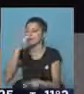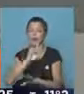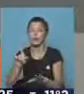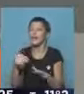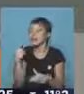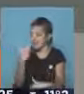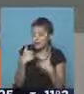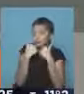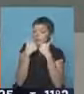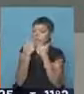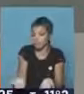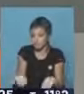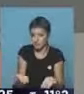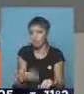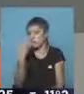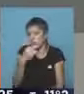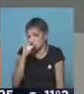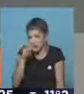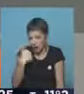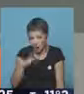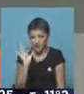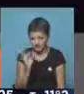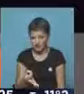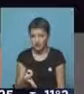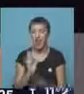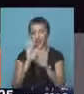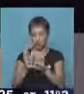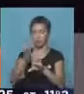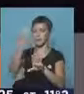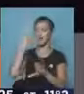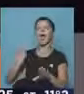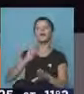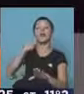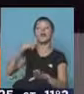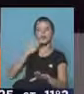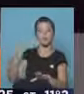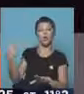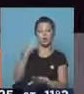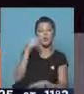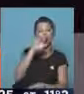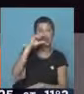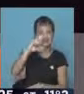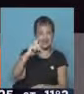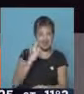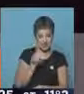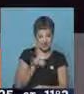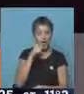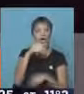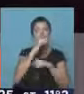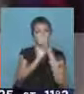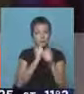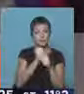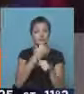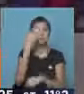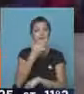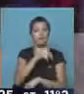y es muy probable que no lo sepamos. Ahora, el ataque de 2011 contra RCA, la compañía que brindaba seguridad a la